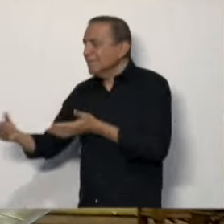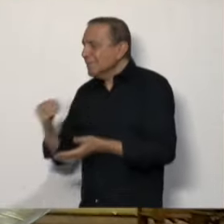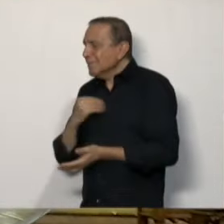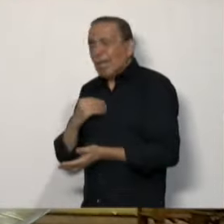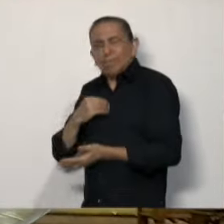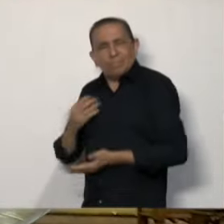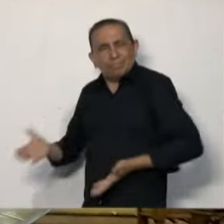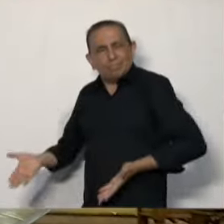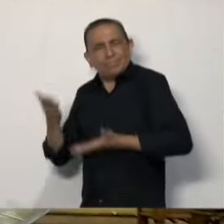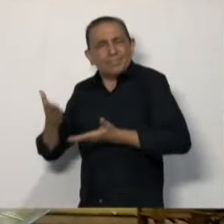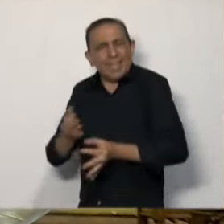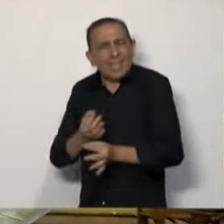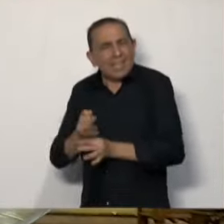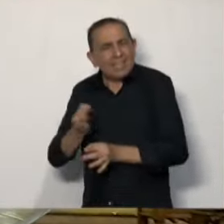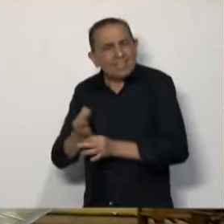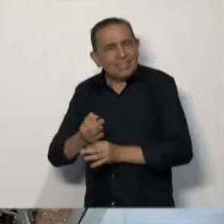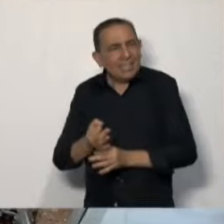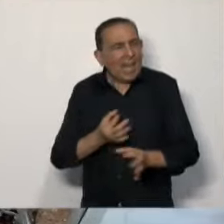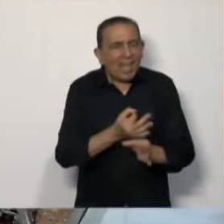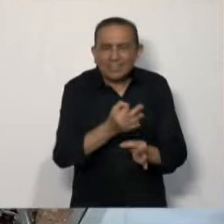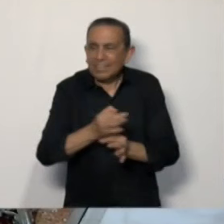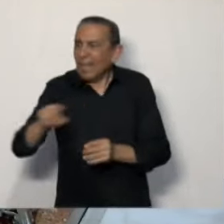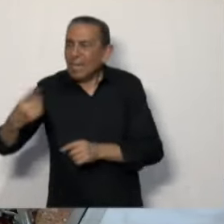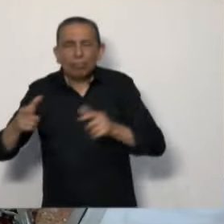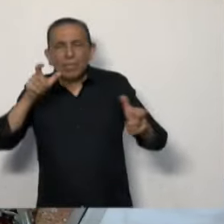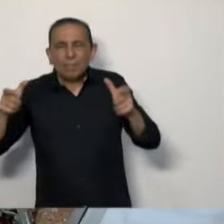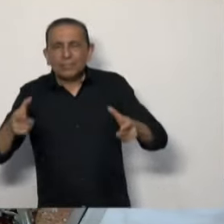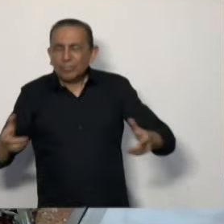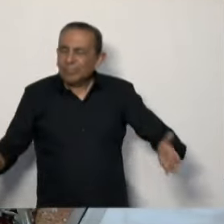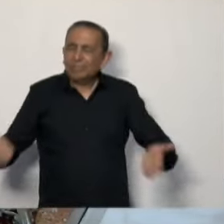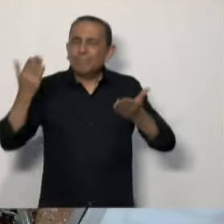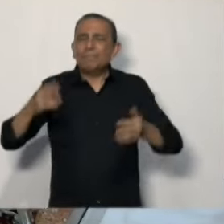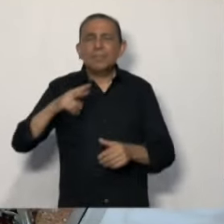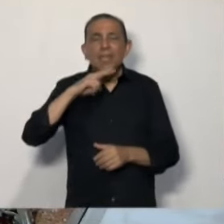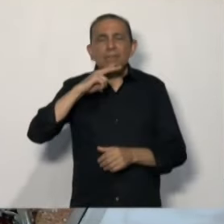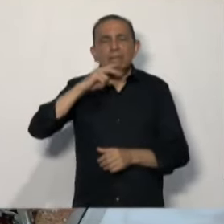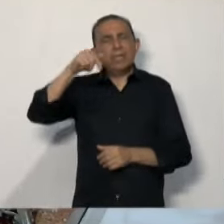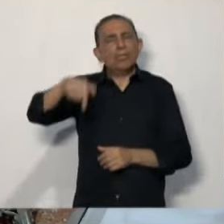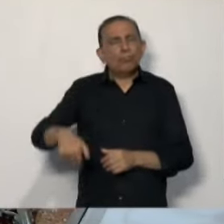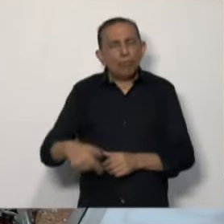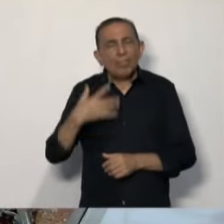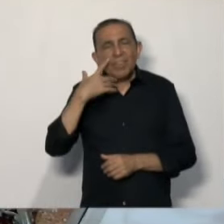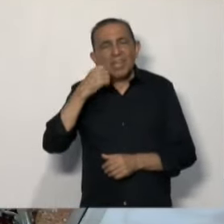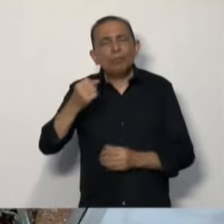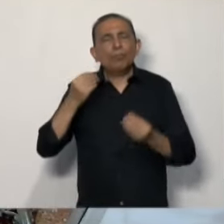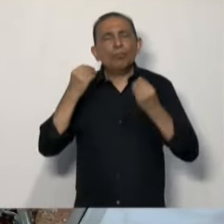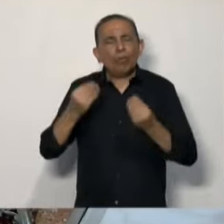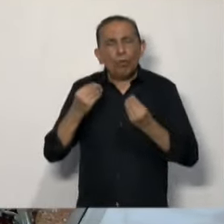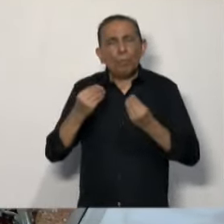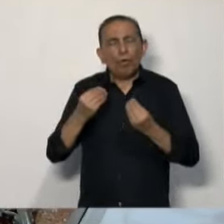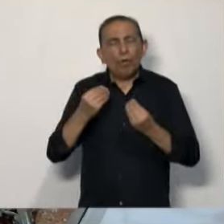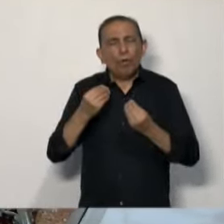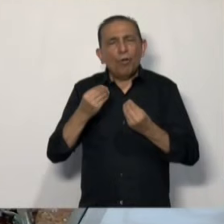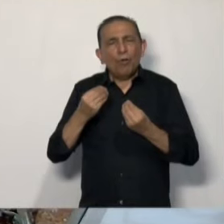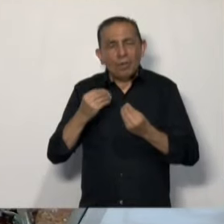de comunicar vida a los demás. El Evangelio nos ayuda a descubrir cómo un cuidado enfermizo de la